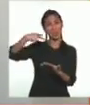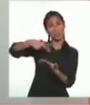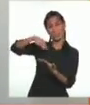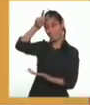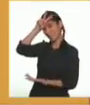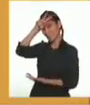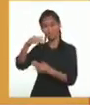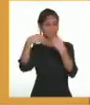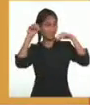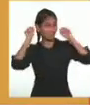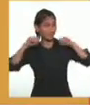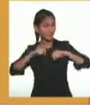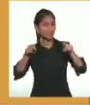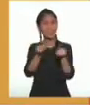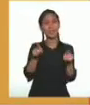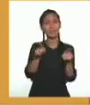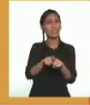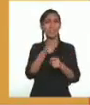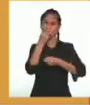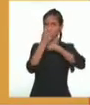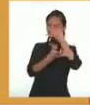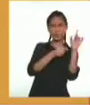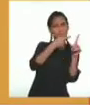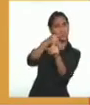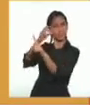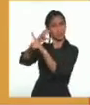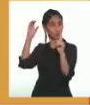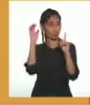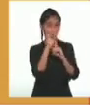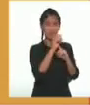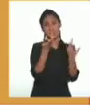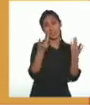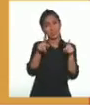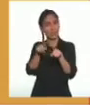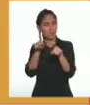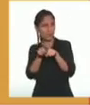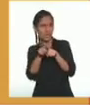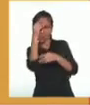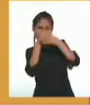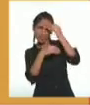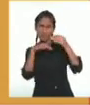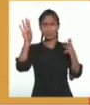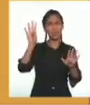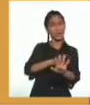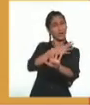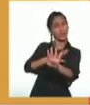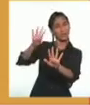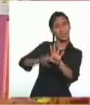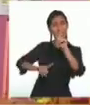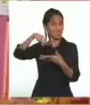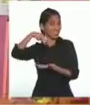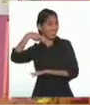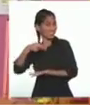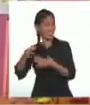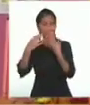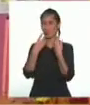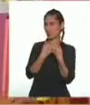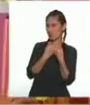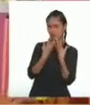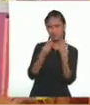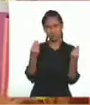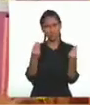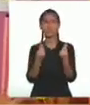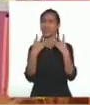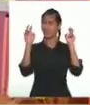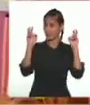del Perú. Sí, estuvimos hablando de la diversidad cultural y conocimos la música y algunas danzas. Hemos hablado de